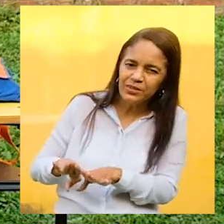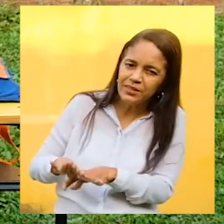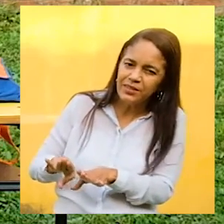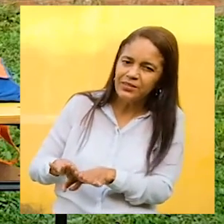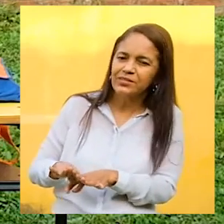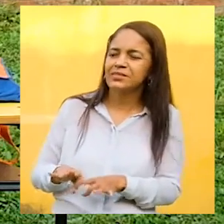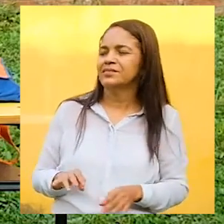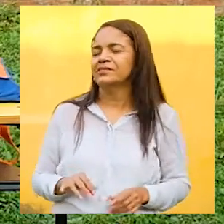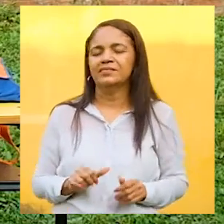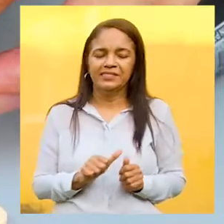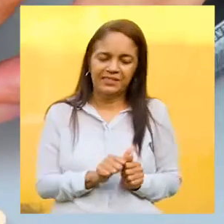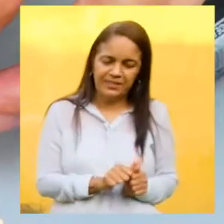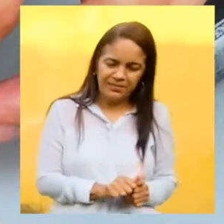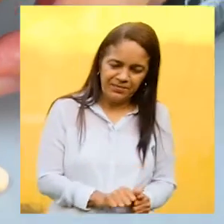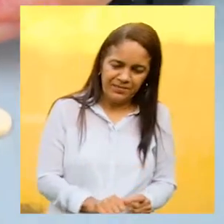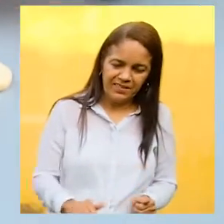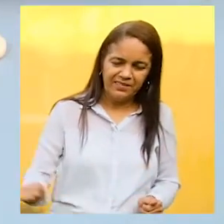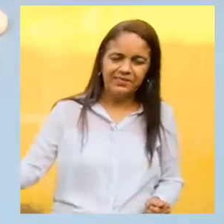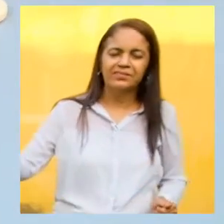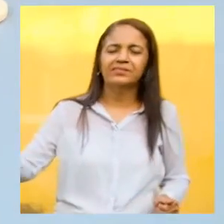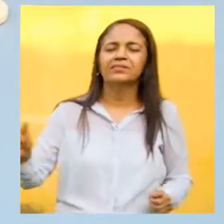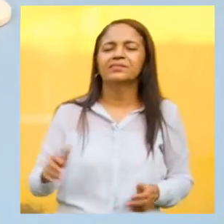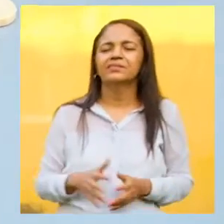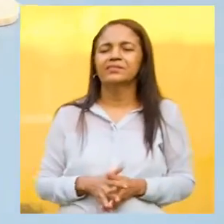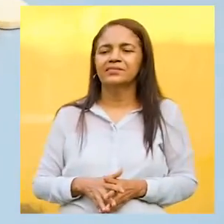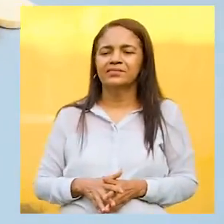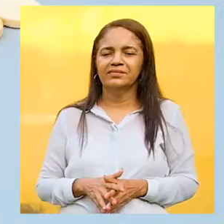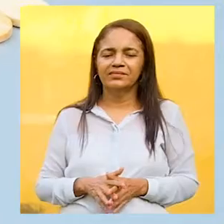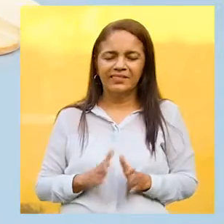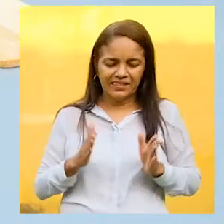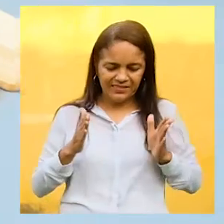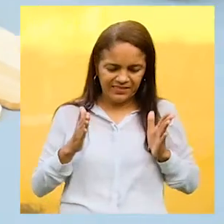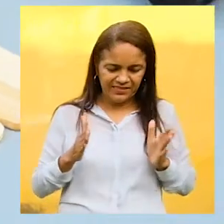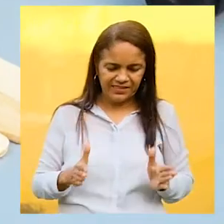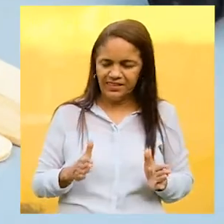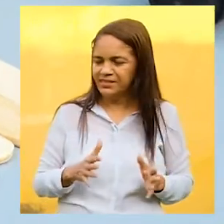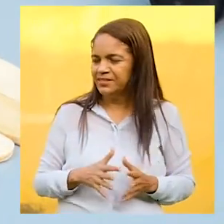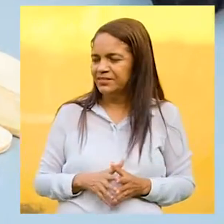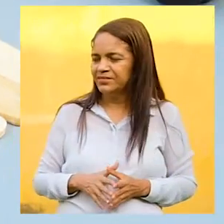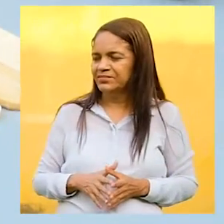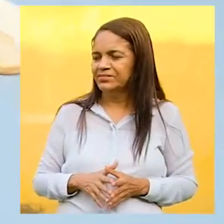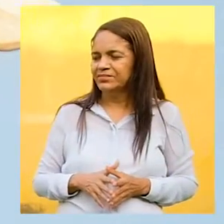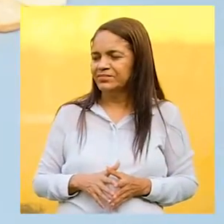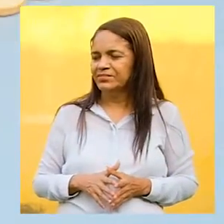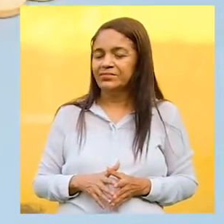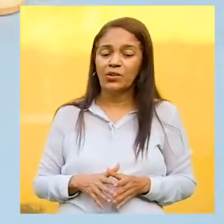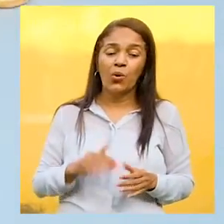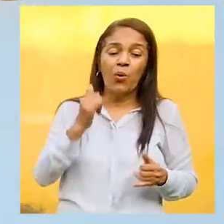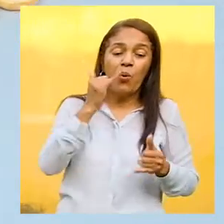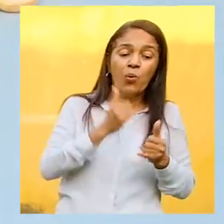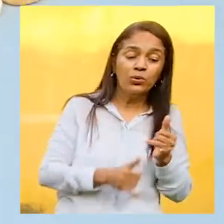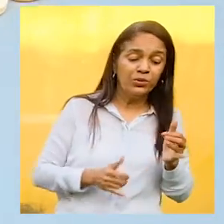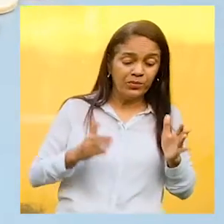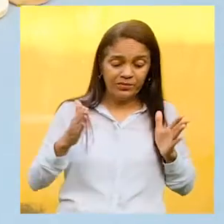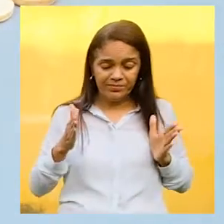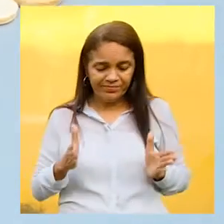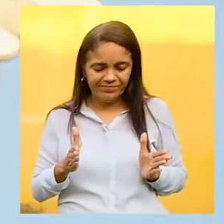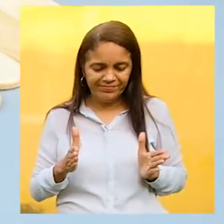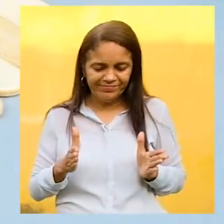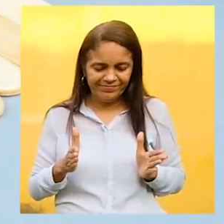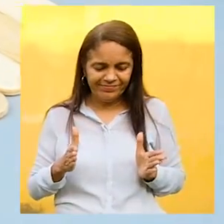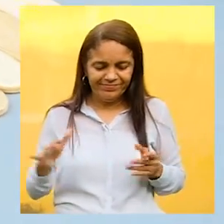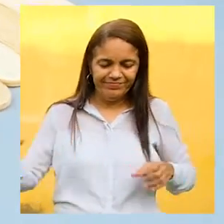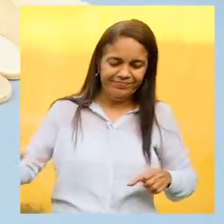organizar y ubicarlo bien en el centro, que vaya del palito del extremo al